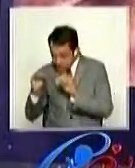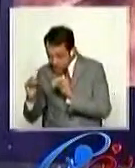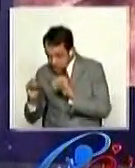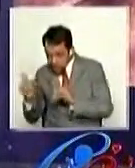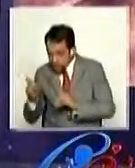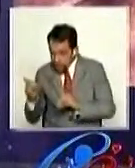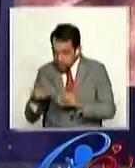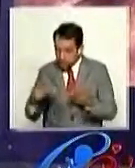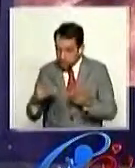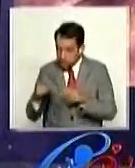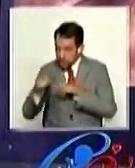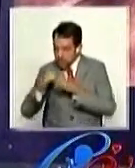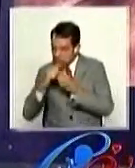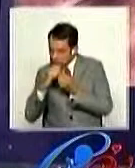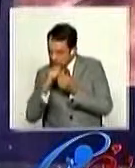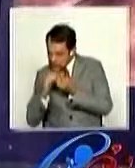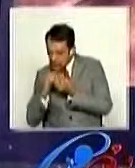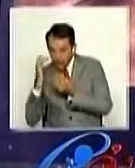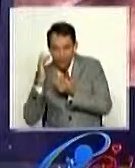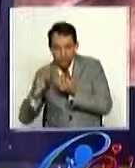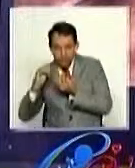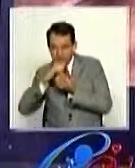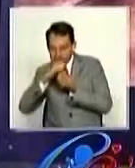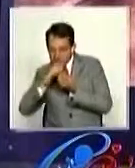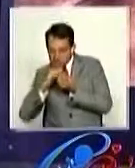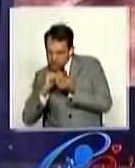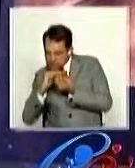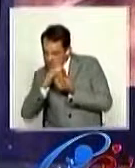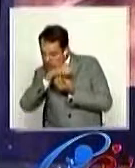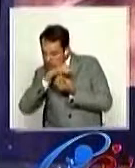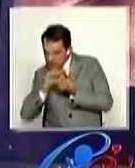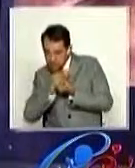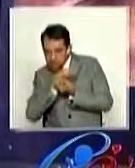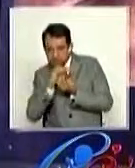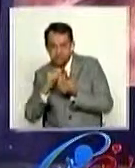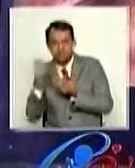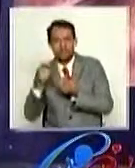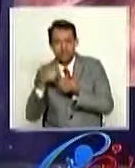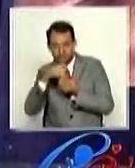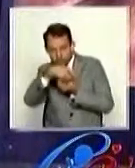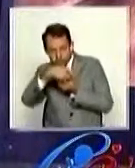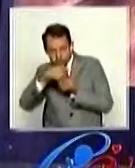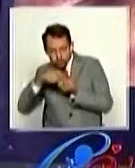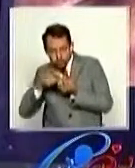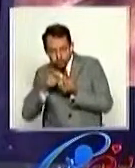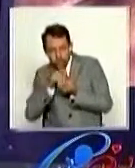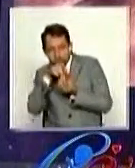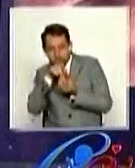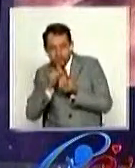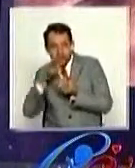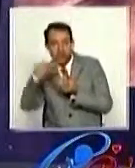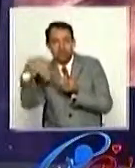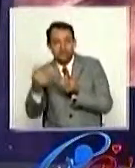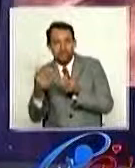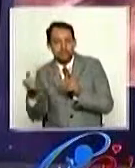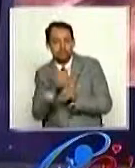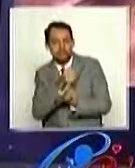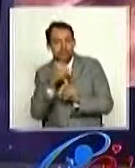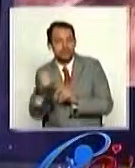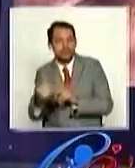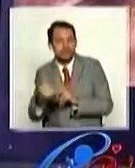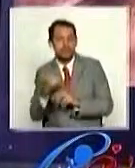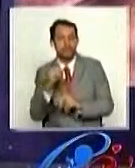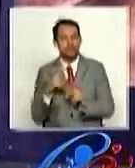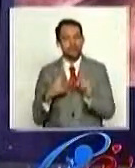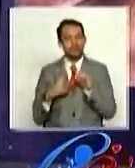hacer las exodoncias de todos esos dientes, cuando ya, como les mostré ahora en la radiografía, encontramos que solamente 2